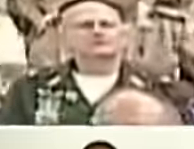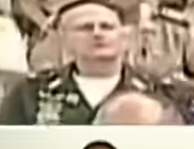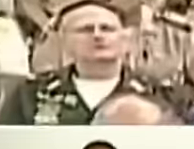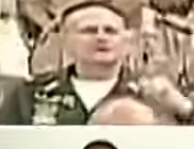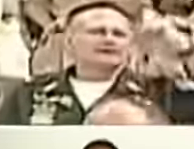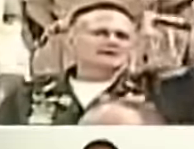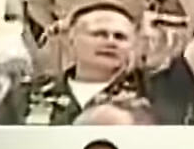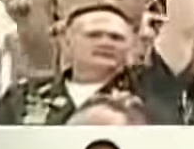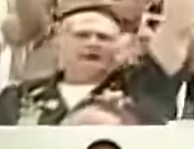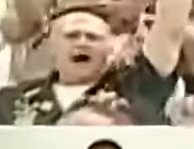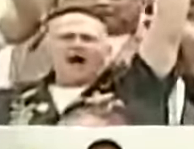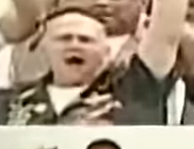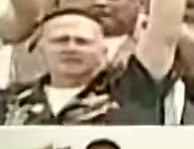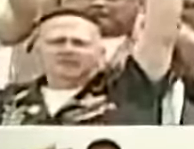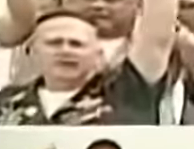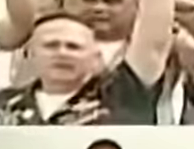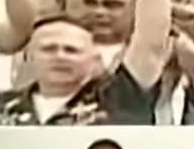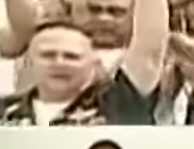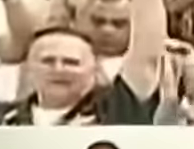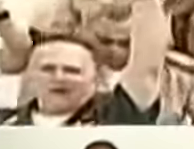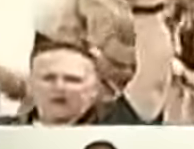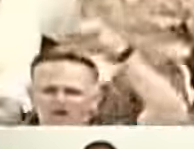El sol de Venezuela.